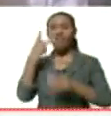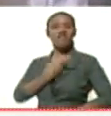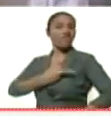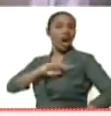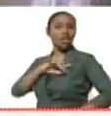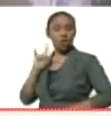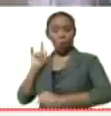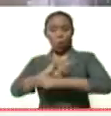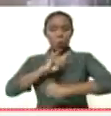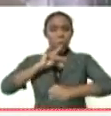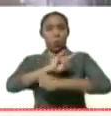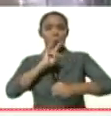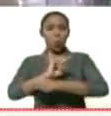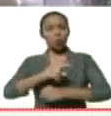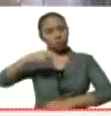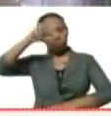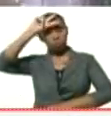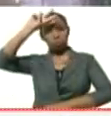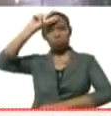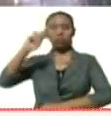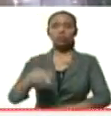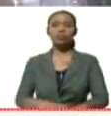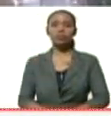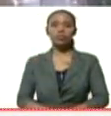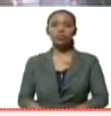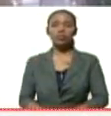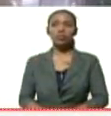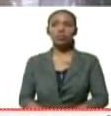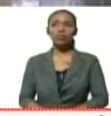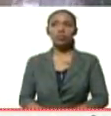falsedades y estupideces.